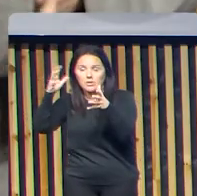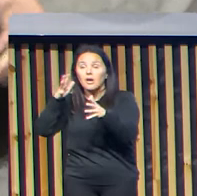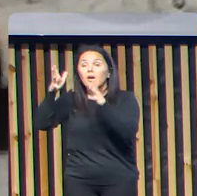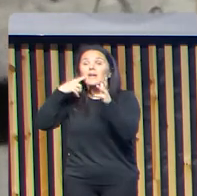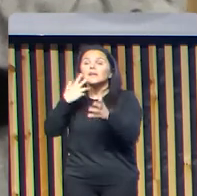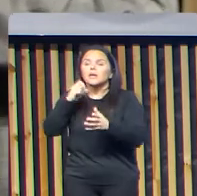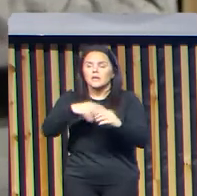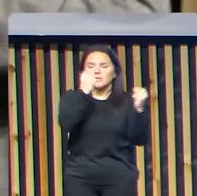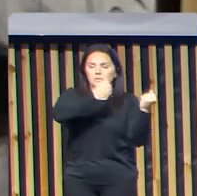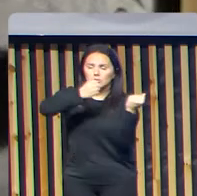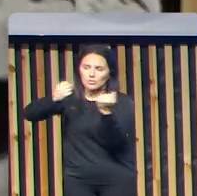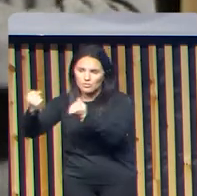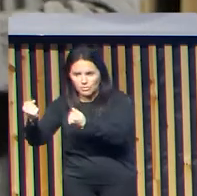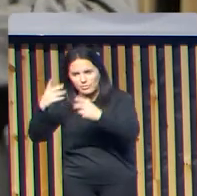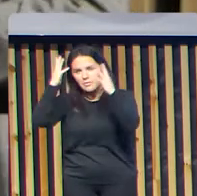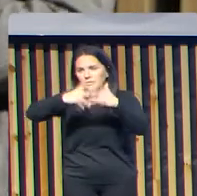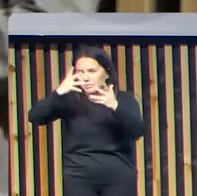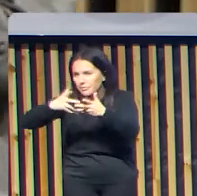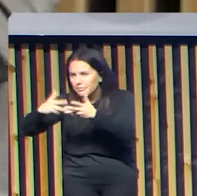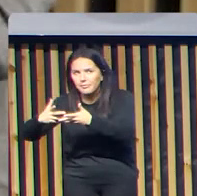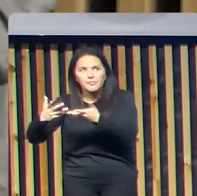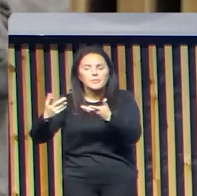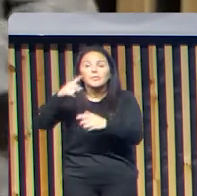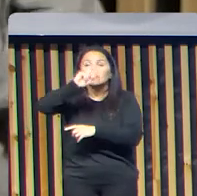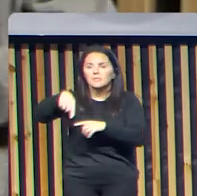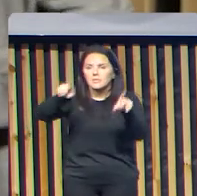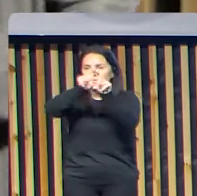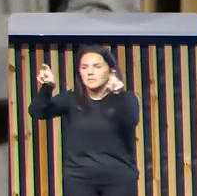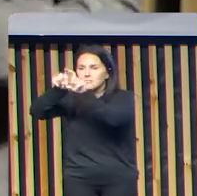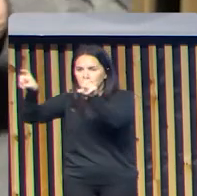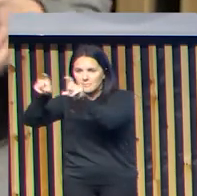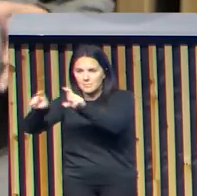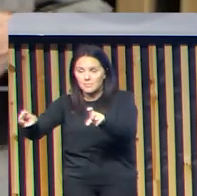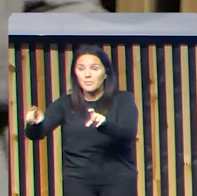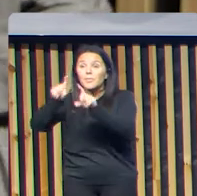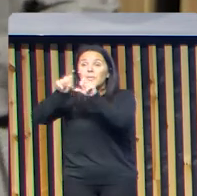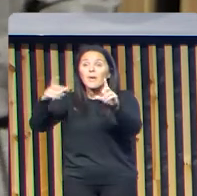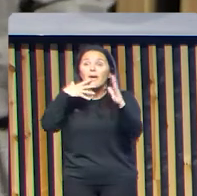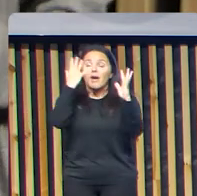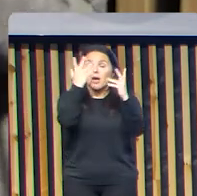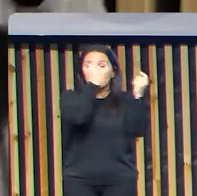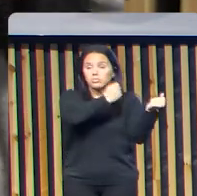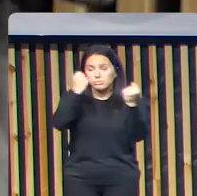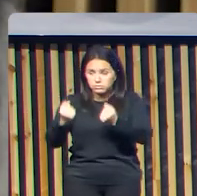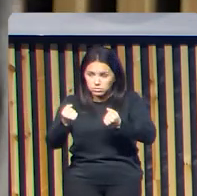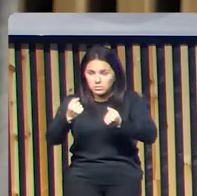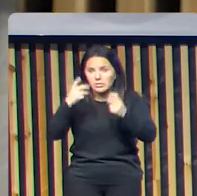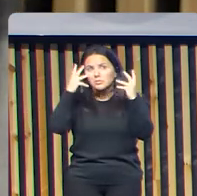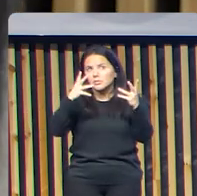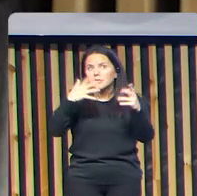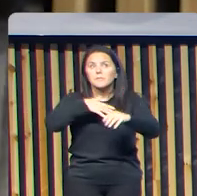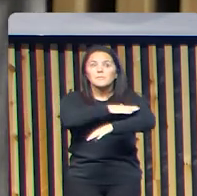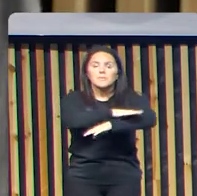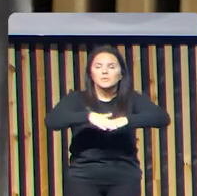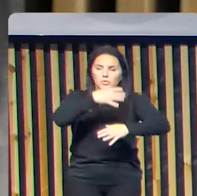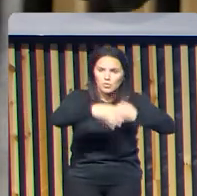a instituciones a administraciones y también a empresas en el campo por ejemplo de las administraciones Ha asesorado desde el